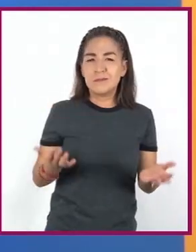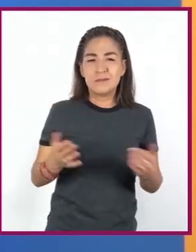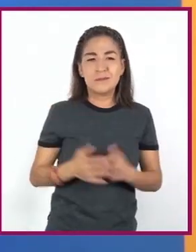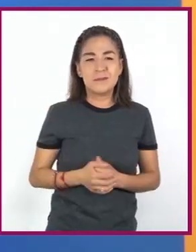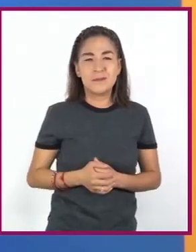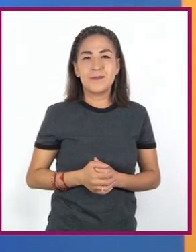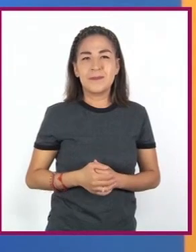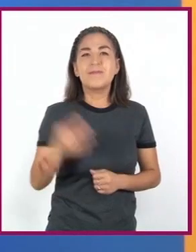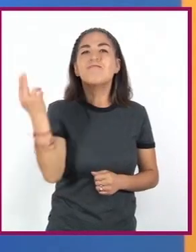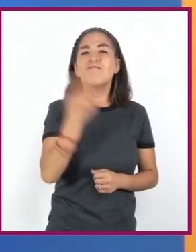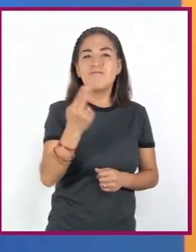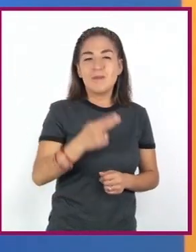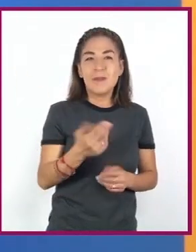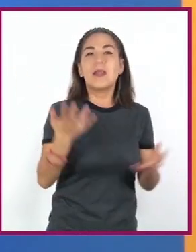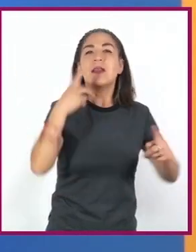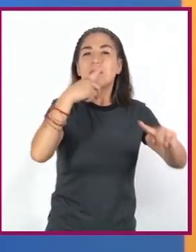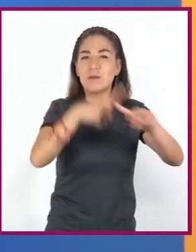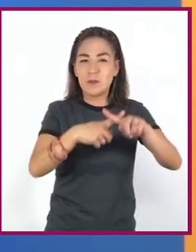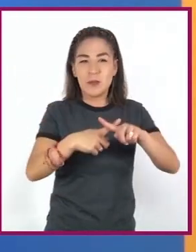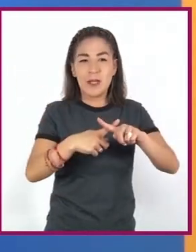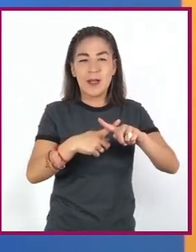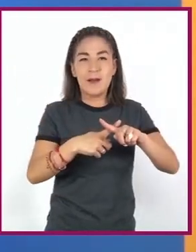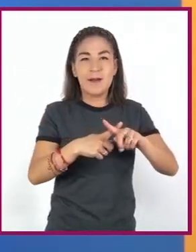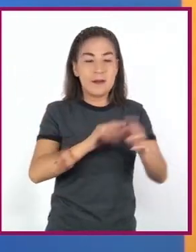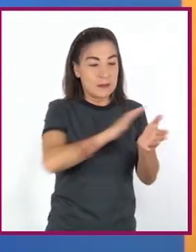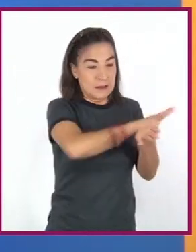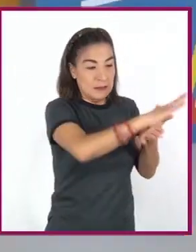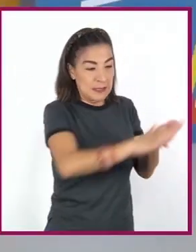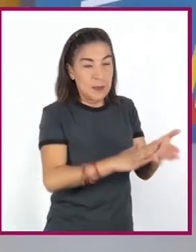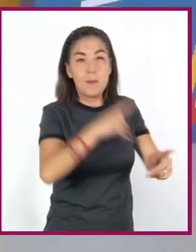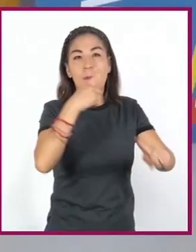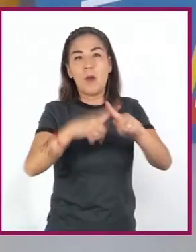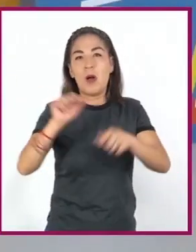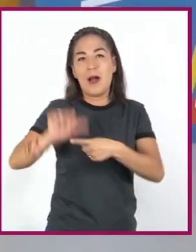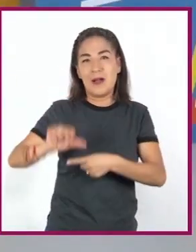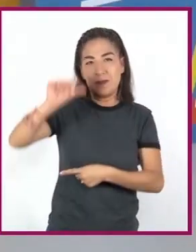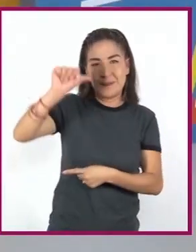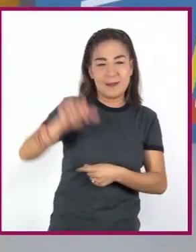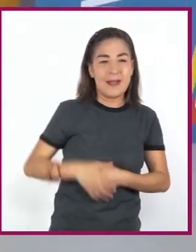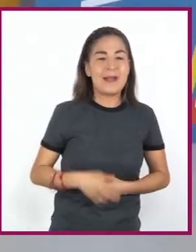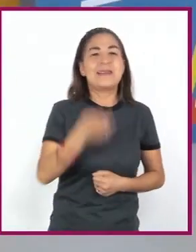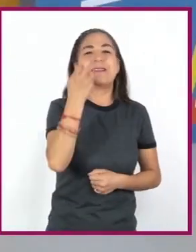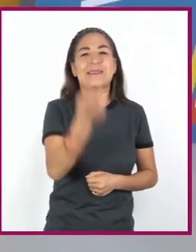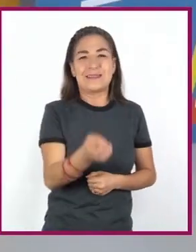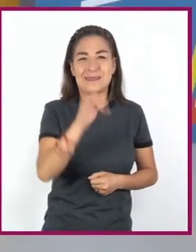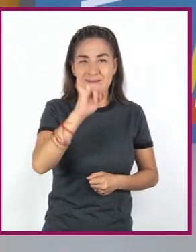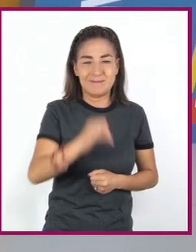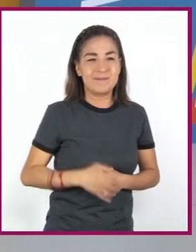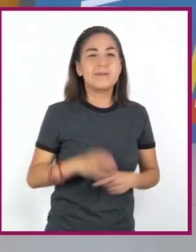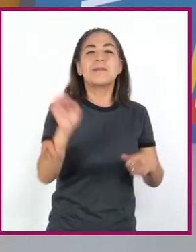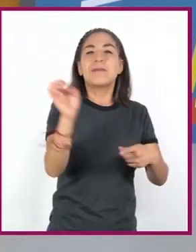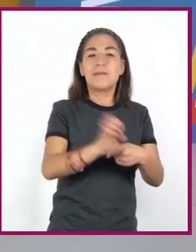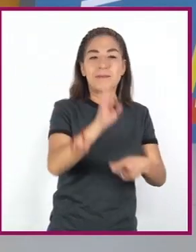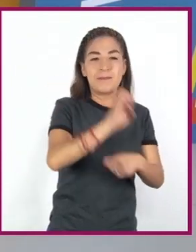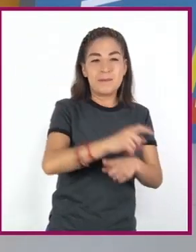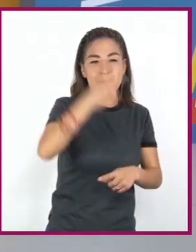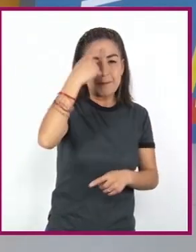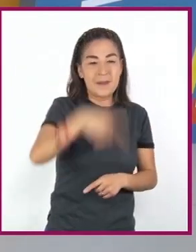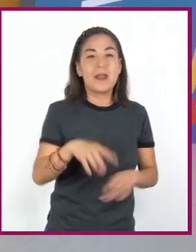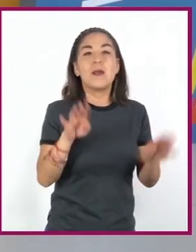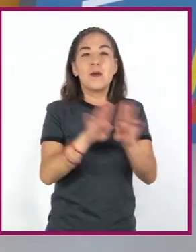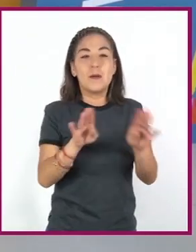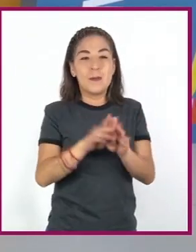para el volumen de un prisma multiplicamos el área de la base por la altura. Así es. Entonces, para determinar